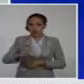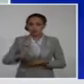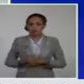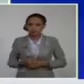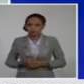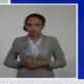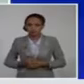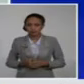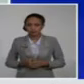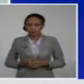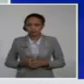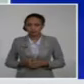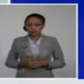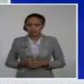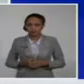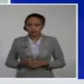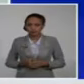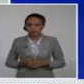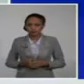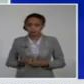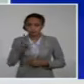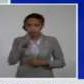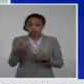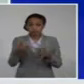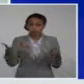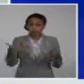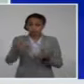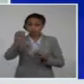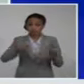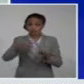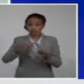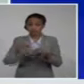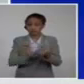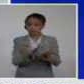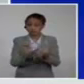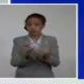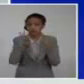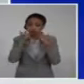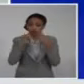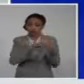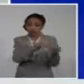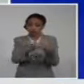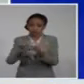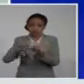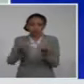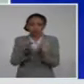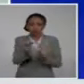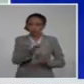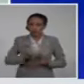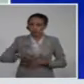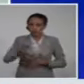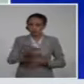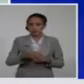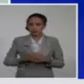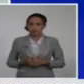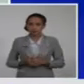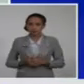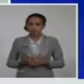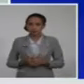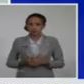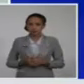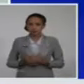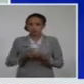muy elevadas y con una importante transmisión en todos los municipios. Mayabeque con 25